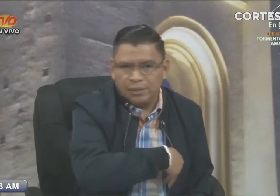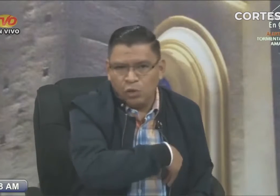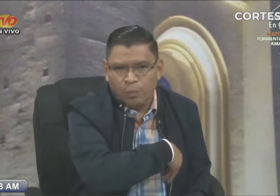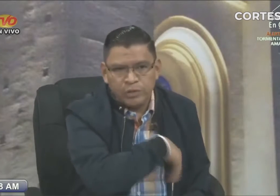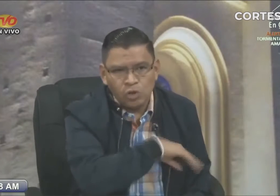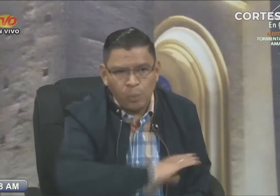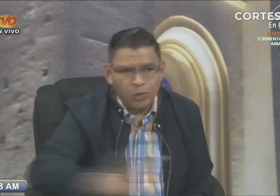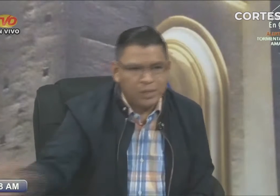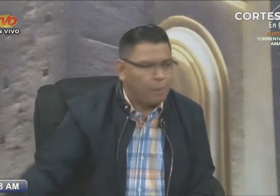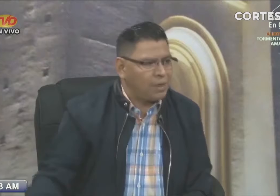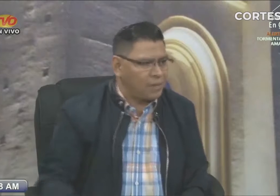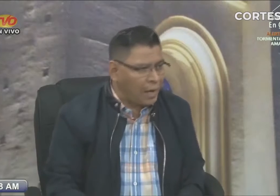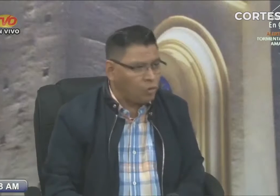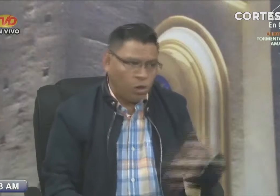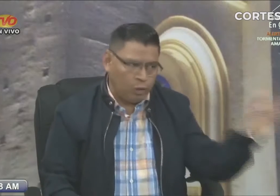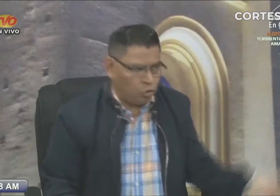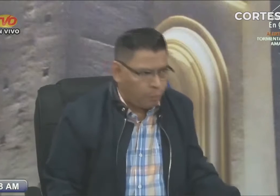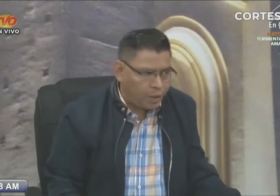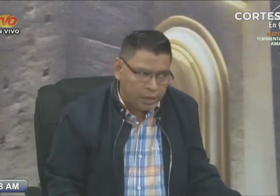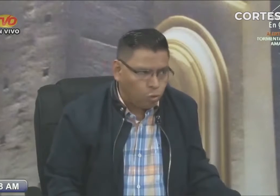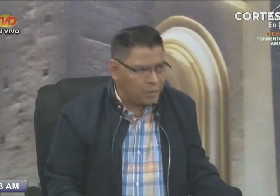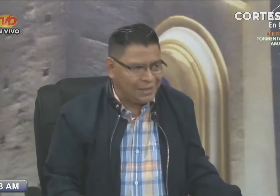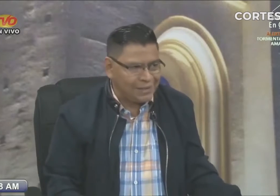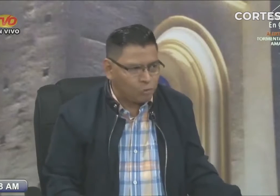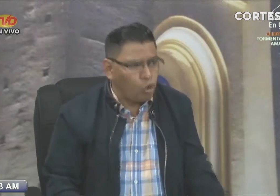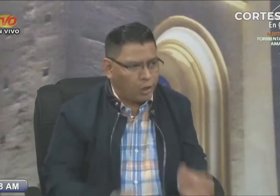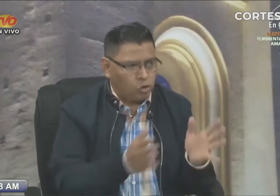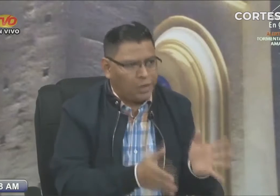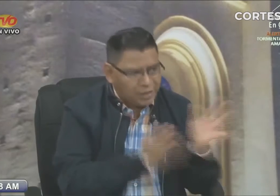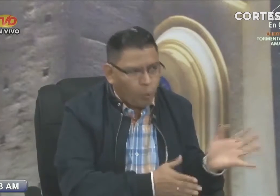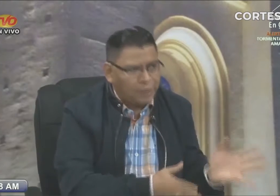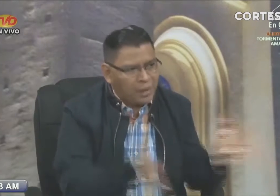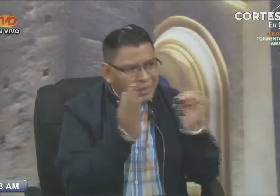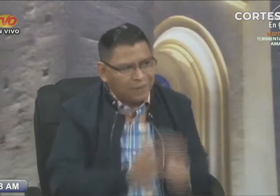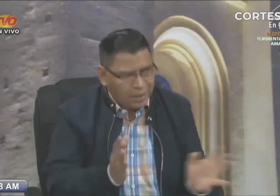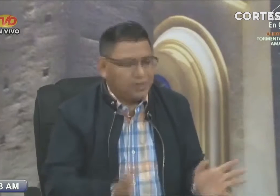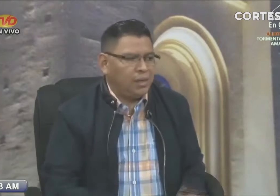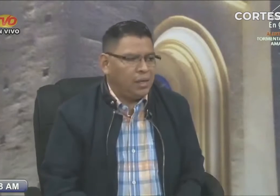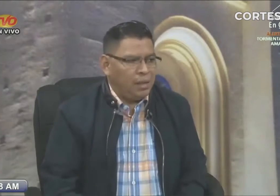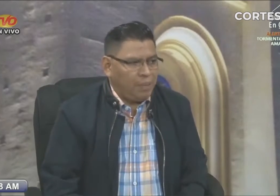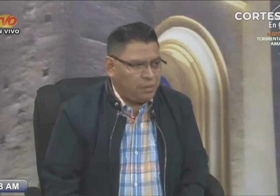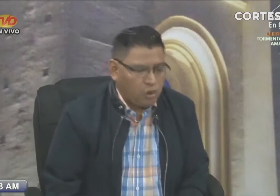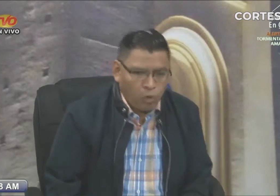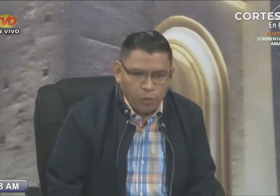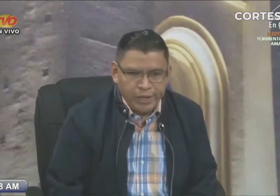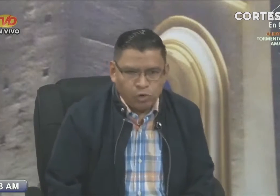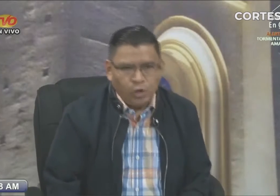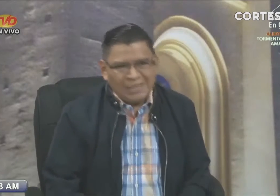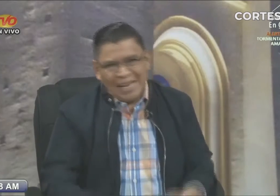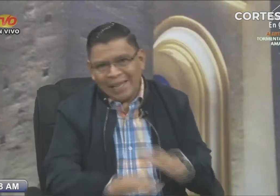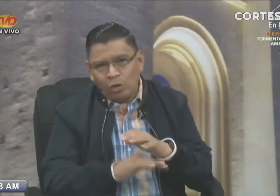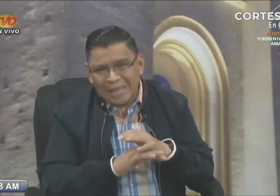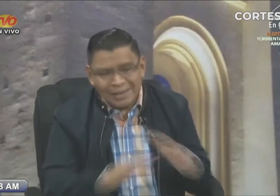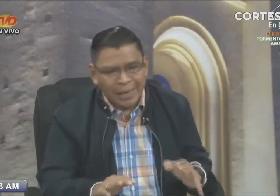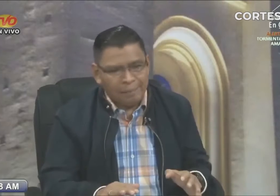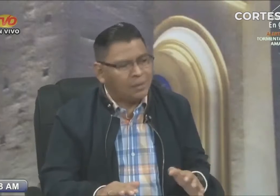que el 25% lo pueden utilizar para salarios cuando no se puede utilizar todo, que solo es el 50% de ese 25%. Se